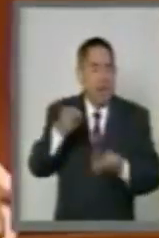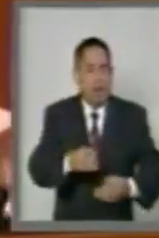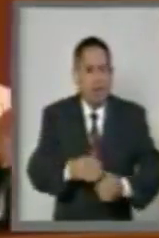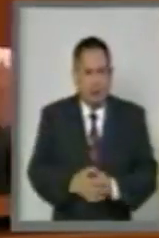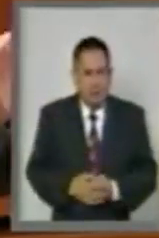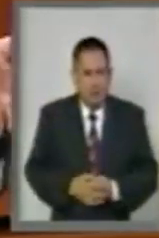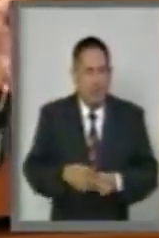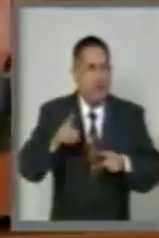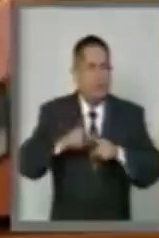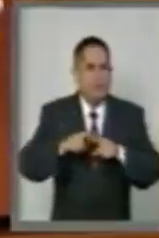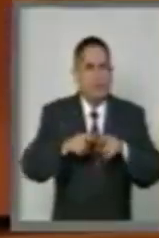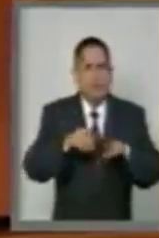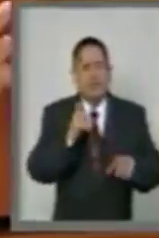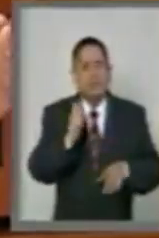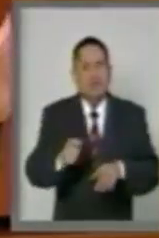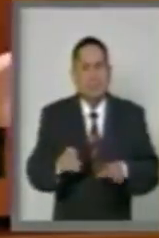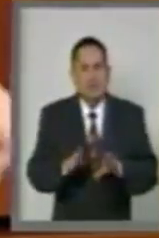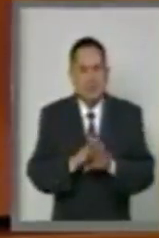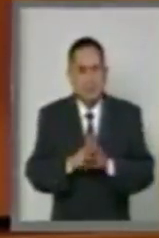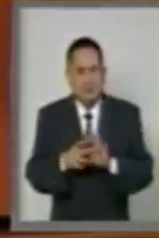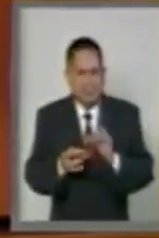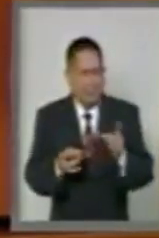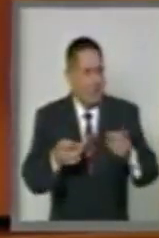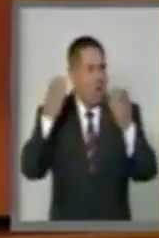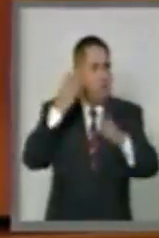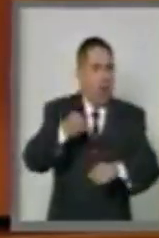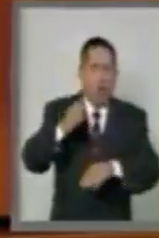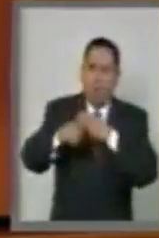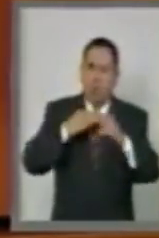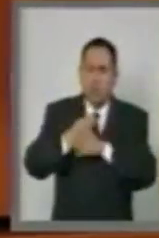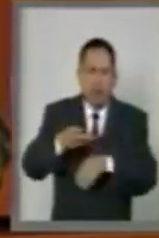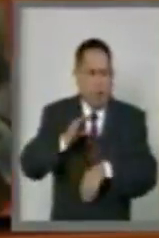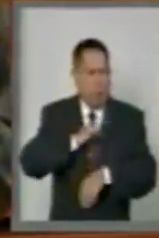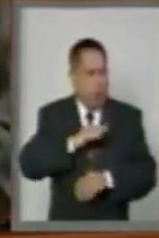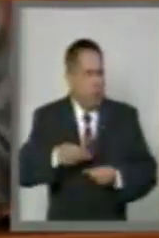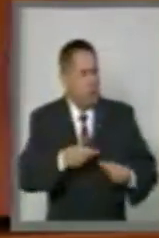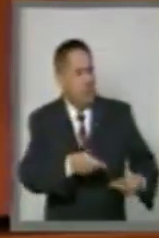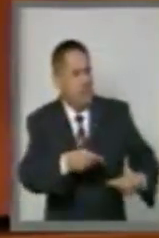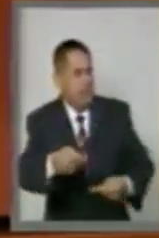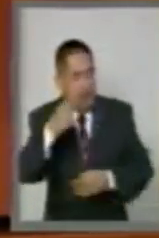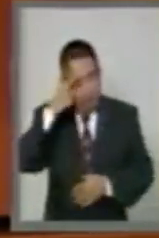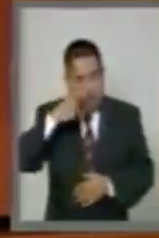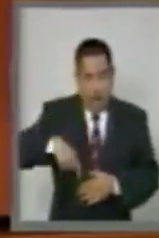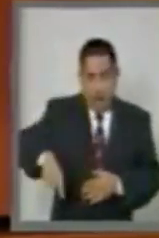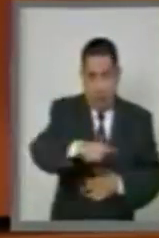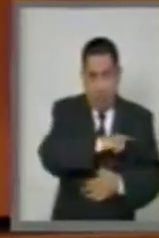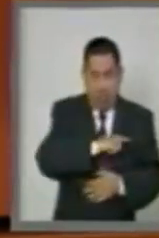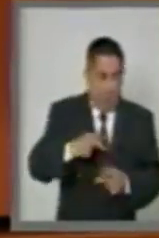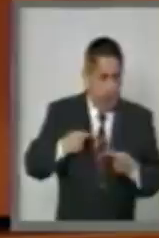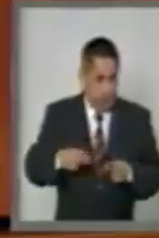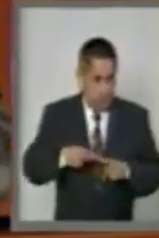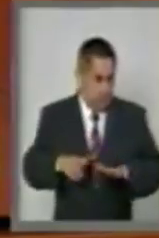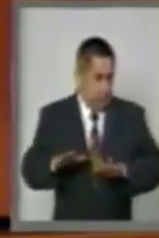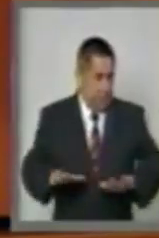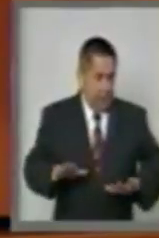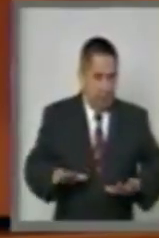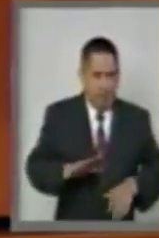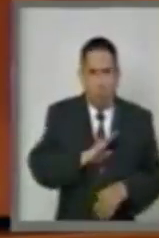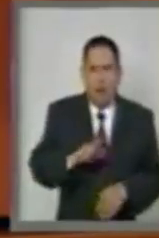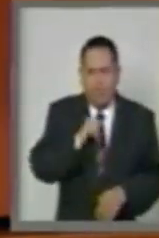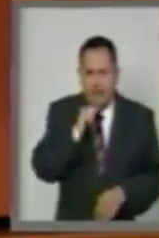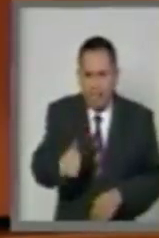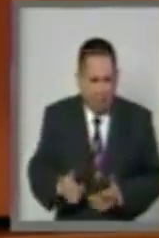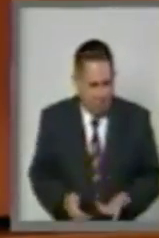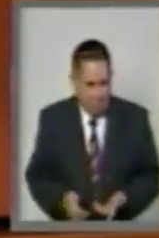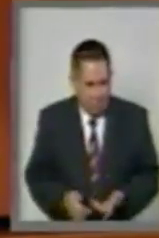son lo que el Banco Mundial permite para que la gente no se muera de hambre y de